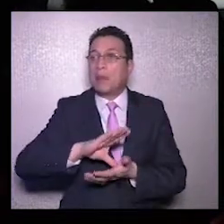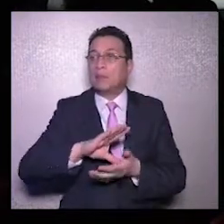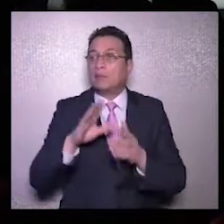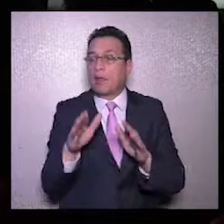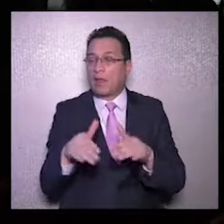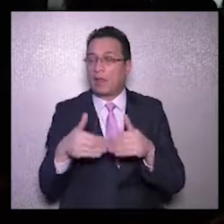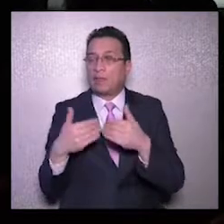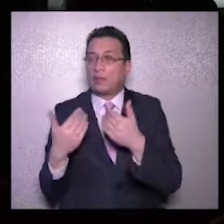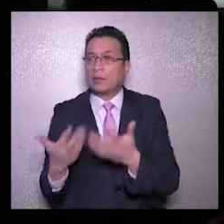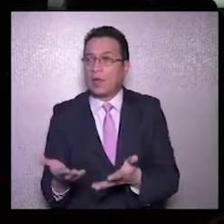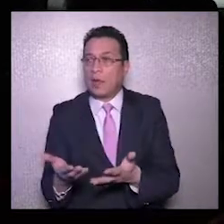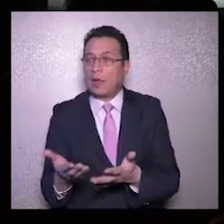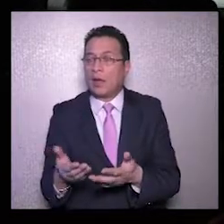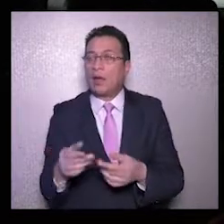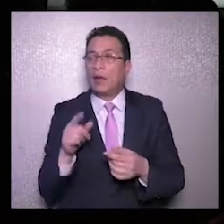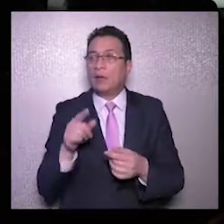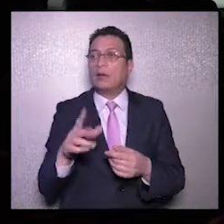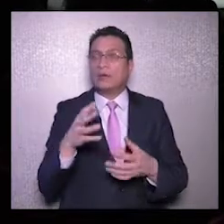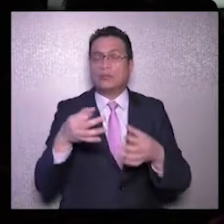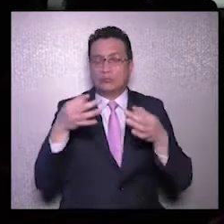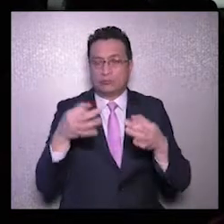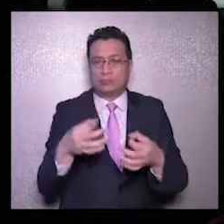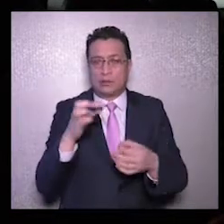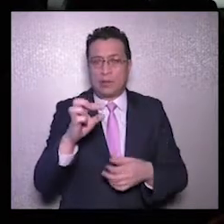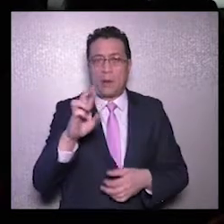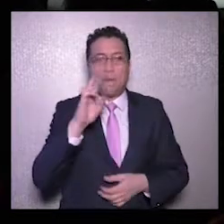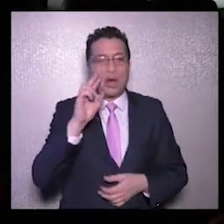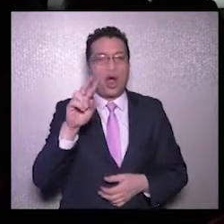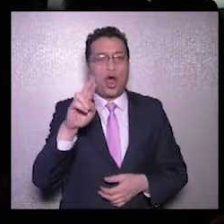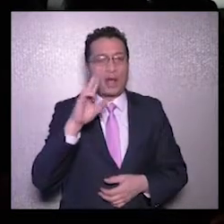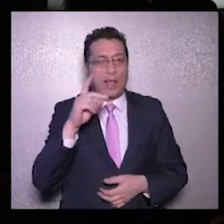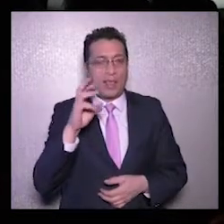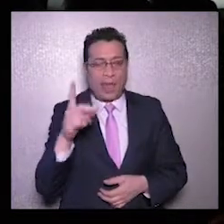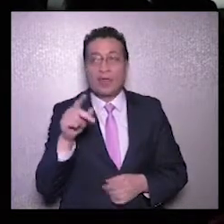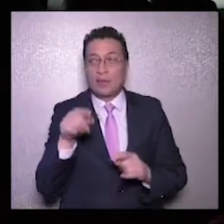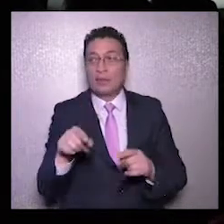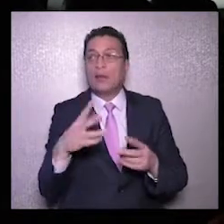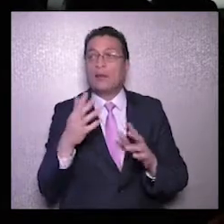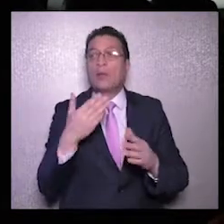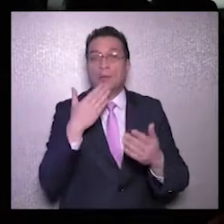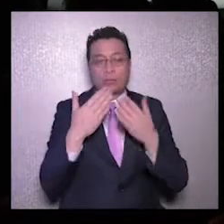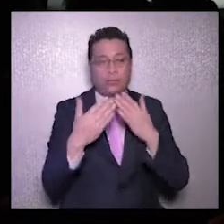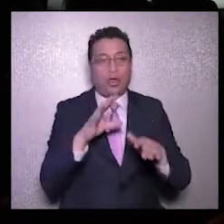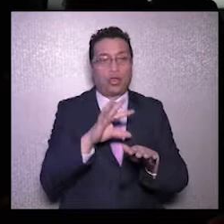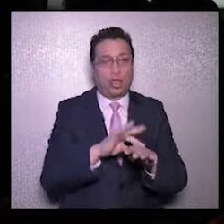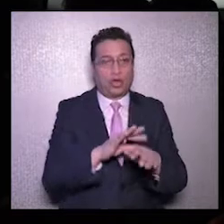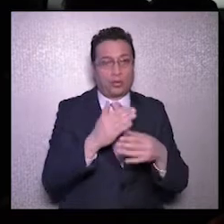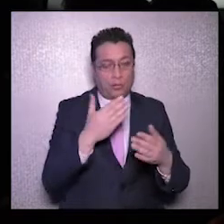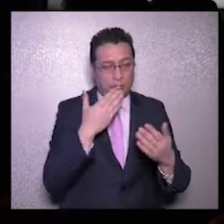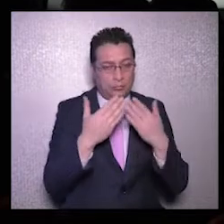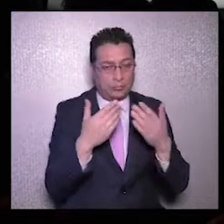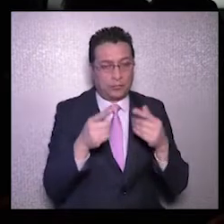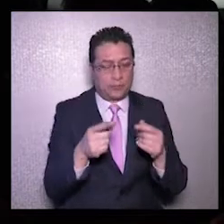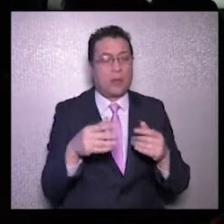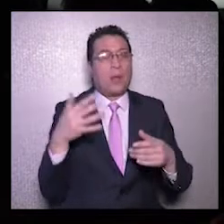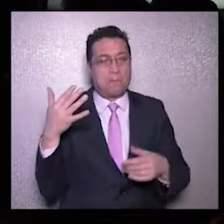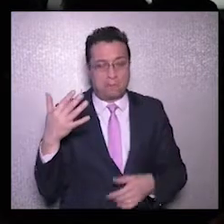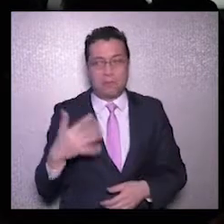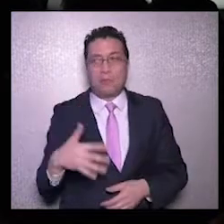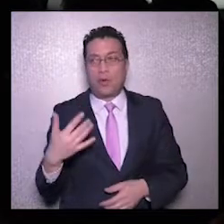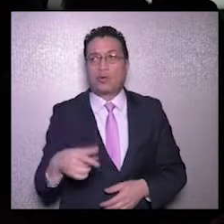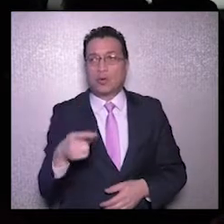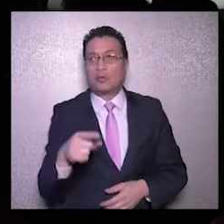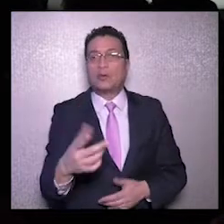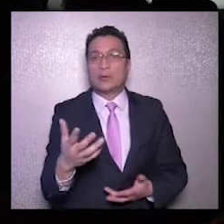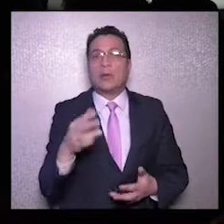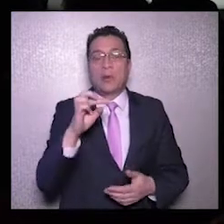dado la correcta prioridad a este tema. Conversábamos con el doctor Ipinza antes de venir acá, el peso respecto